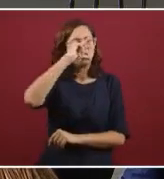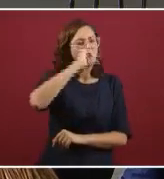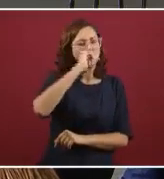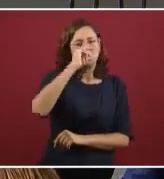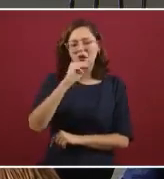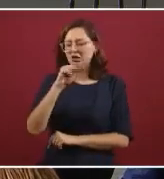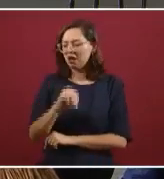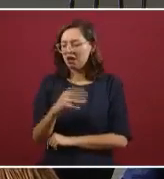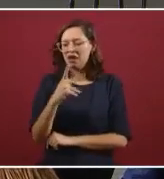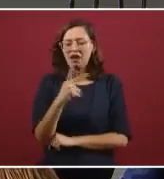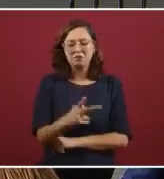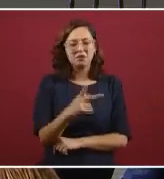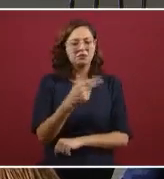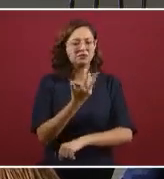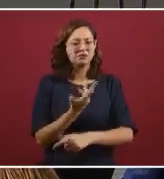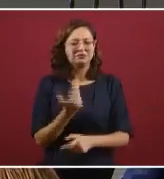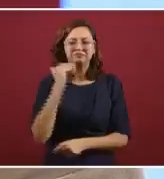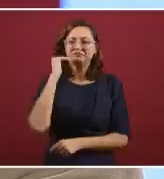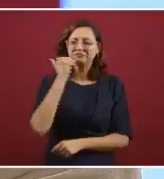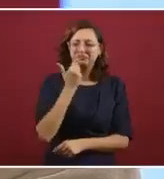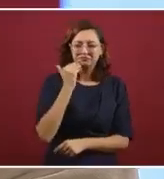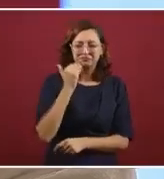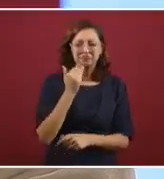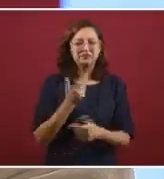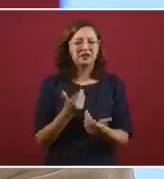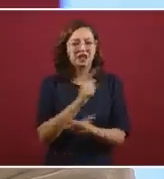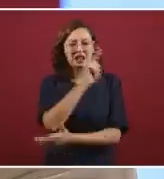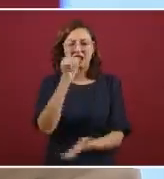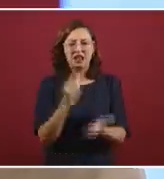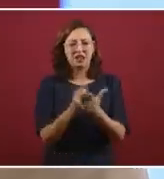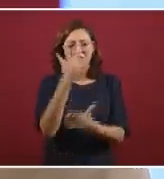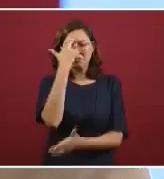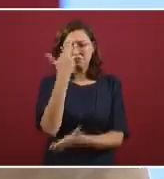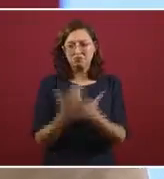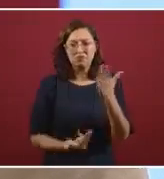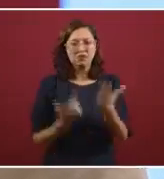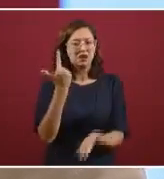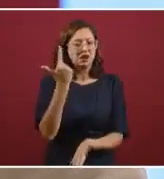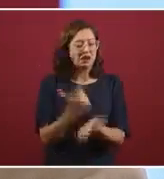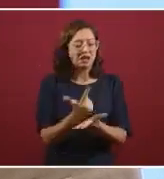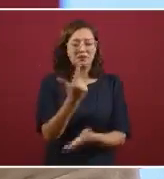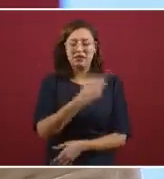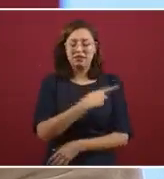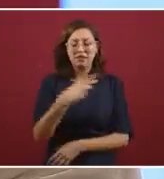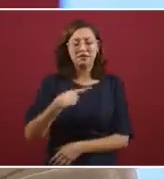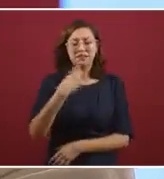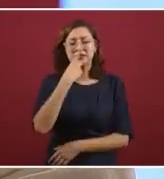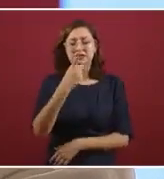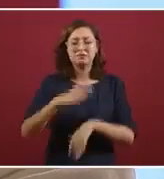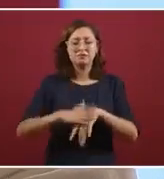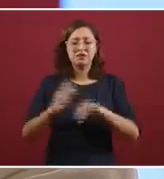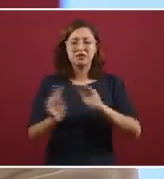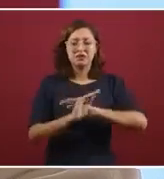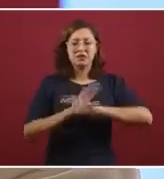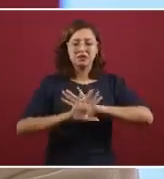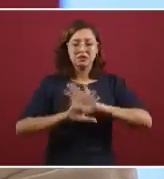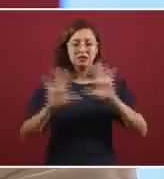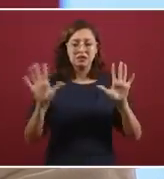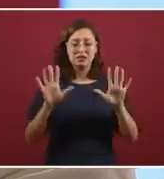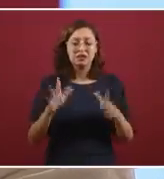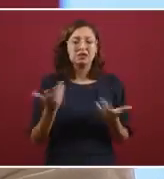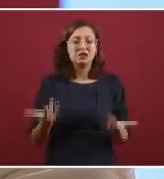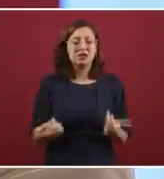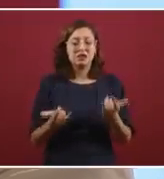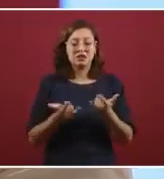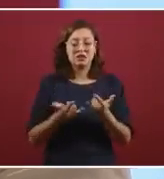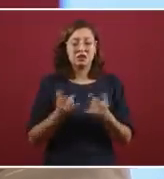ministeriales basadas en irregularidades y graves violaciones a la ley. Hay que decirlo con toda claridad, la mal llamada verdad